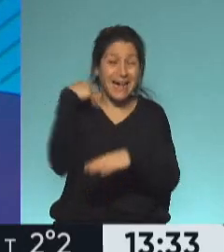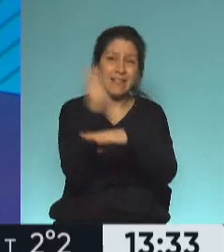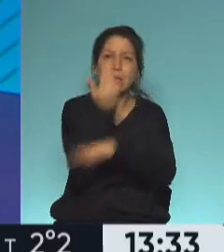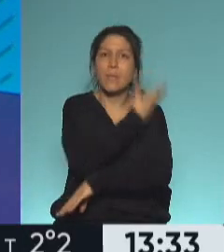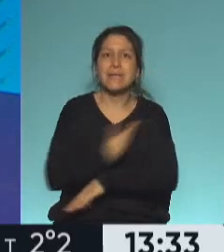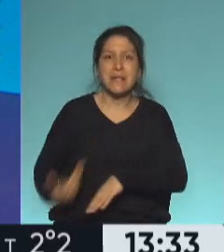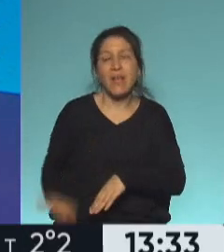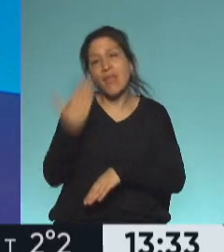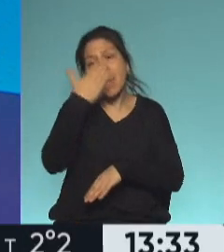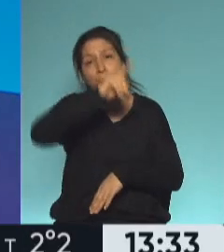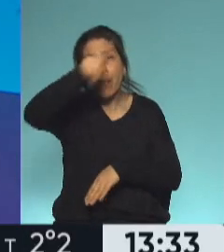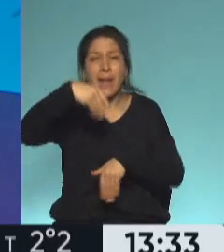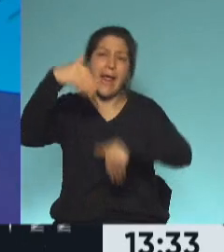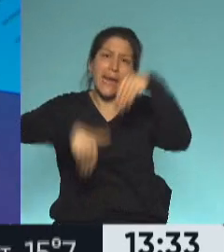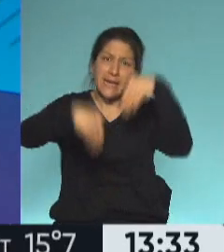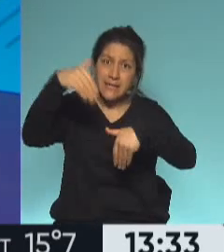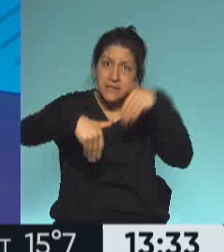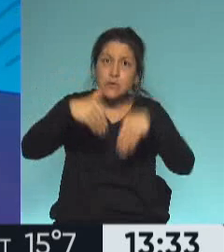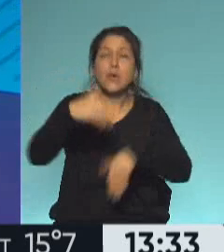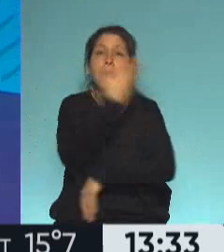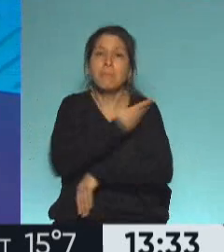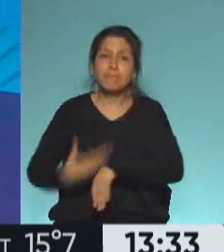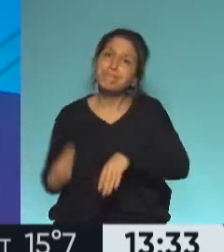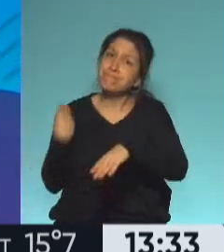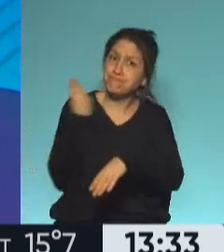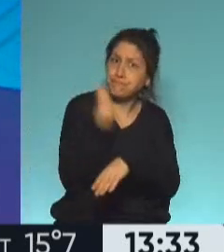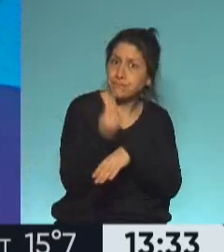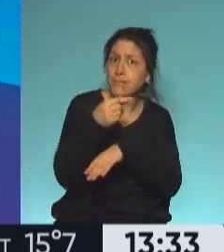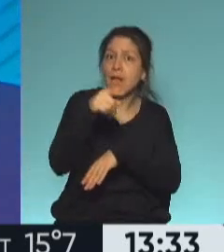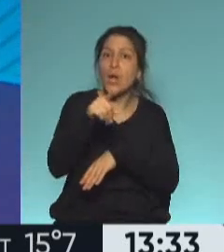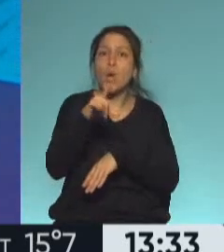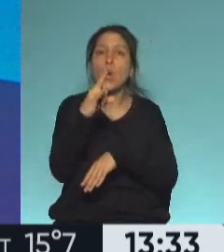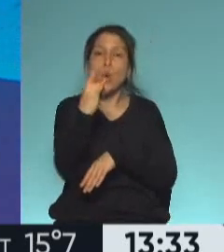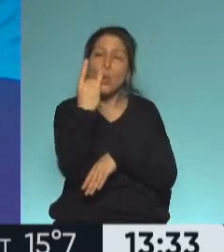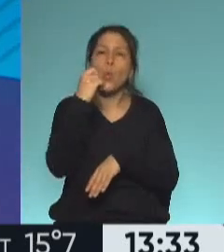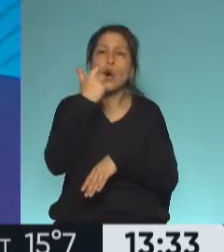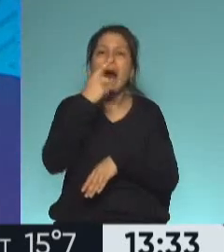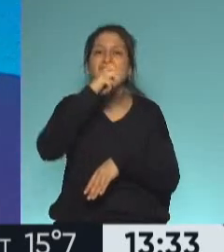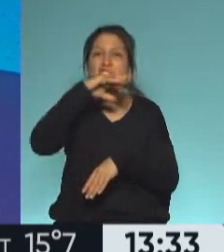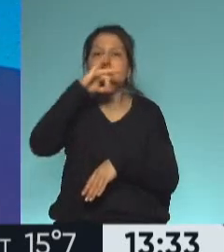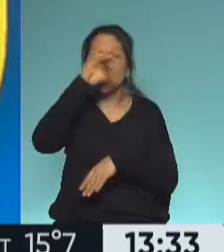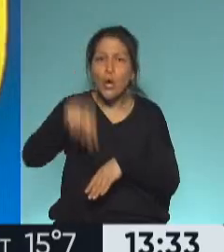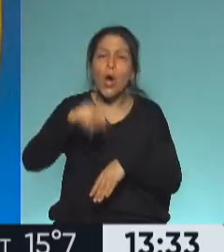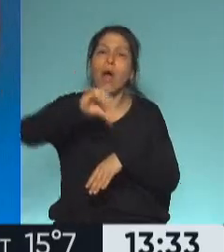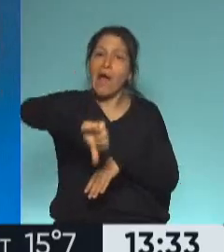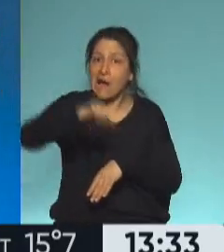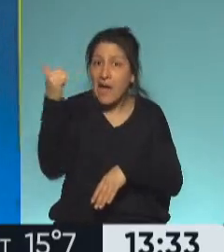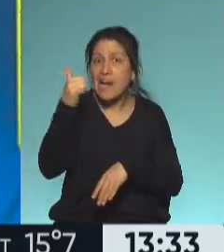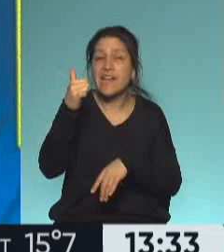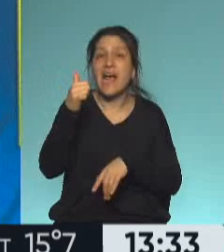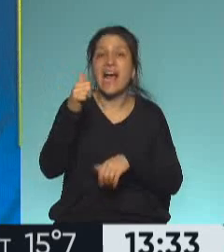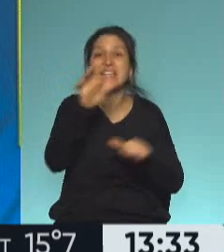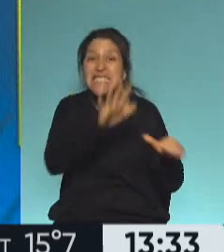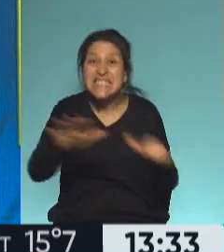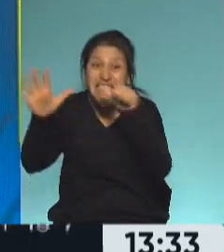Luego tienen las elecciones presidenciales, donde Lukashenko gana por sexto mandato